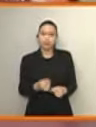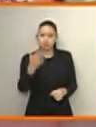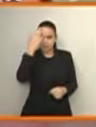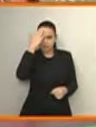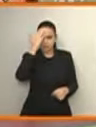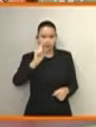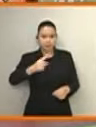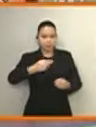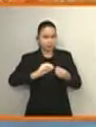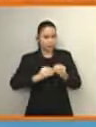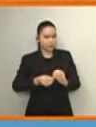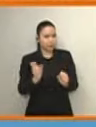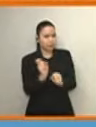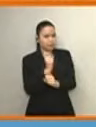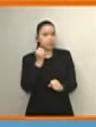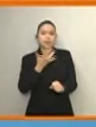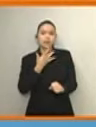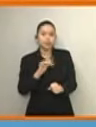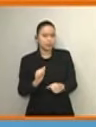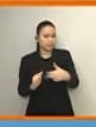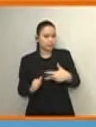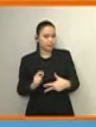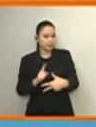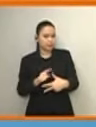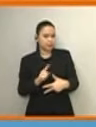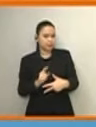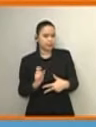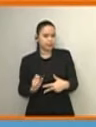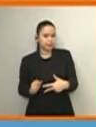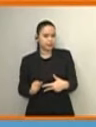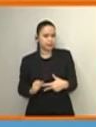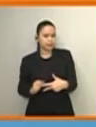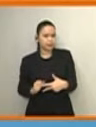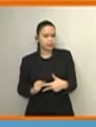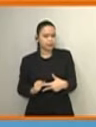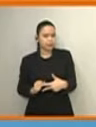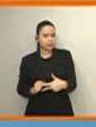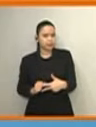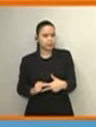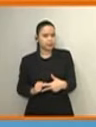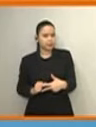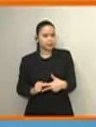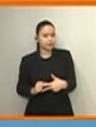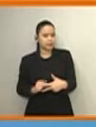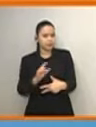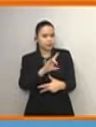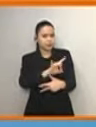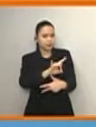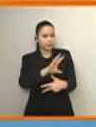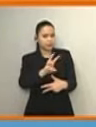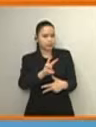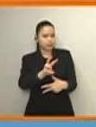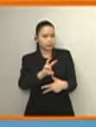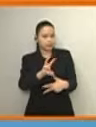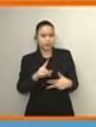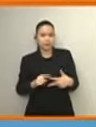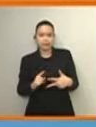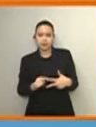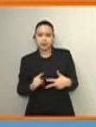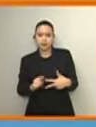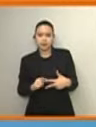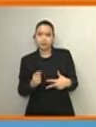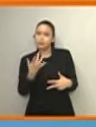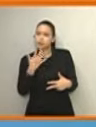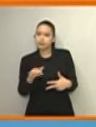Recibimos el primer número ganador, suerte, porque este es el 86. Segundo número